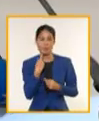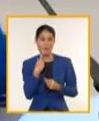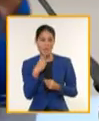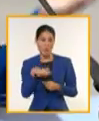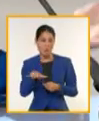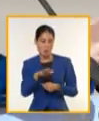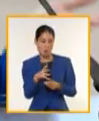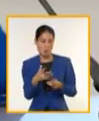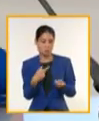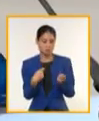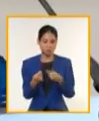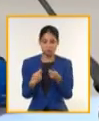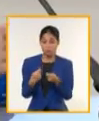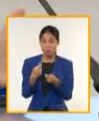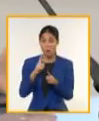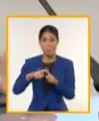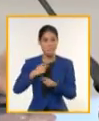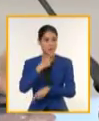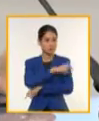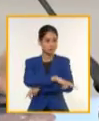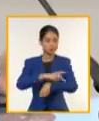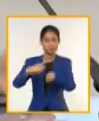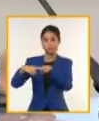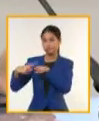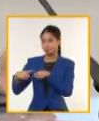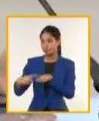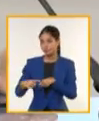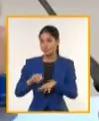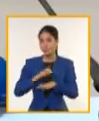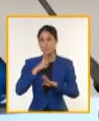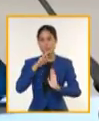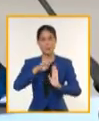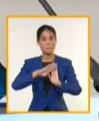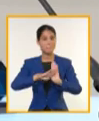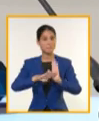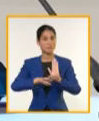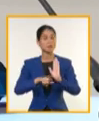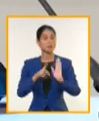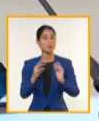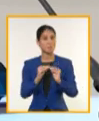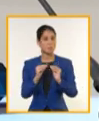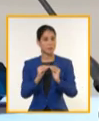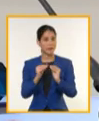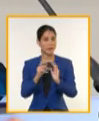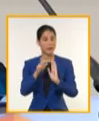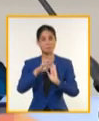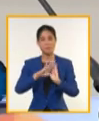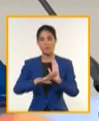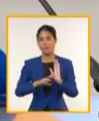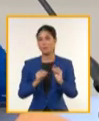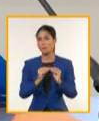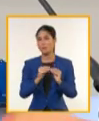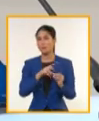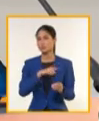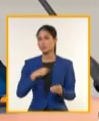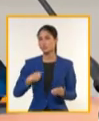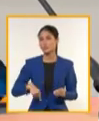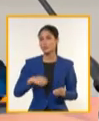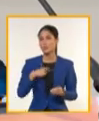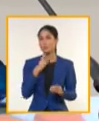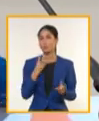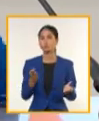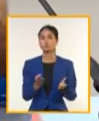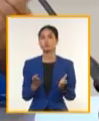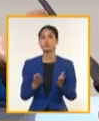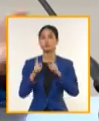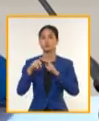una serie de principios que tienen que ver precisamente con estas iniciativas chinas, que tienen que ver con el desarrollo de la ciencia y la tecnología,